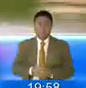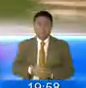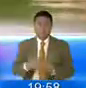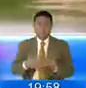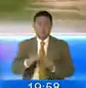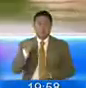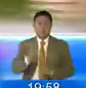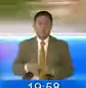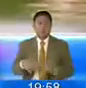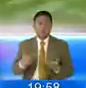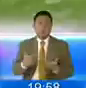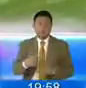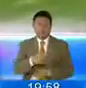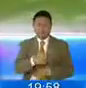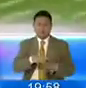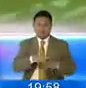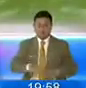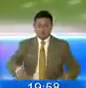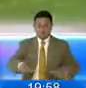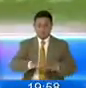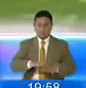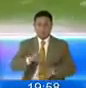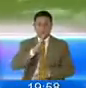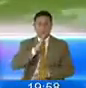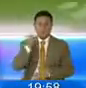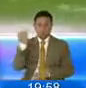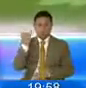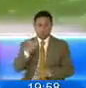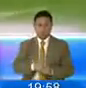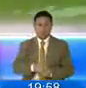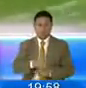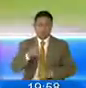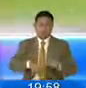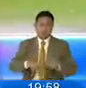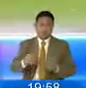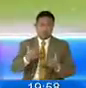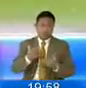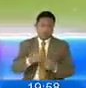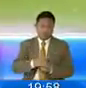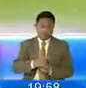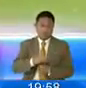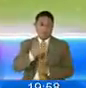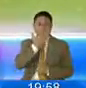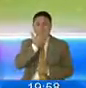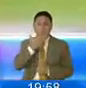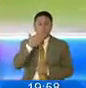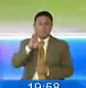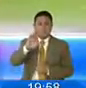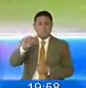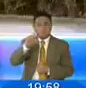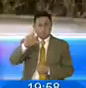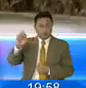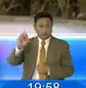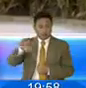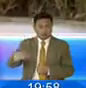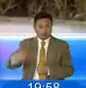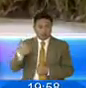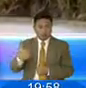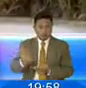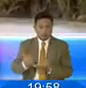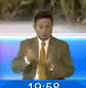El complemento es un buen chapuzón en la piscina de agua verde. Hay quien prefiere la de barro, que se garantiza tienen